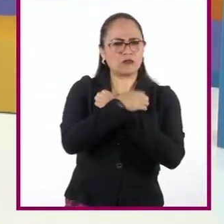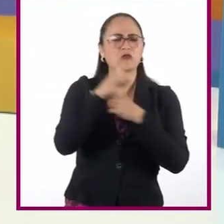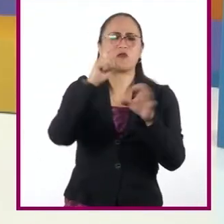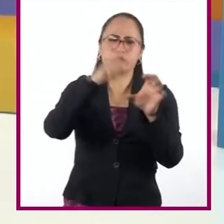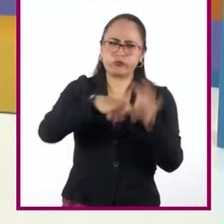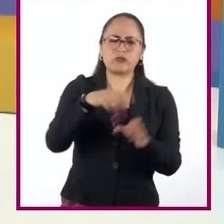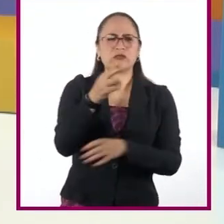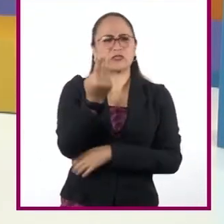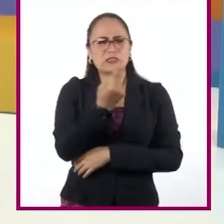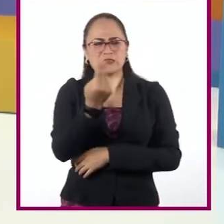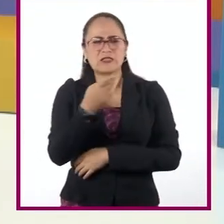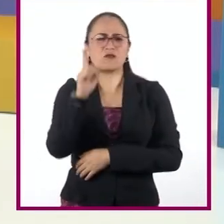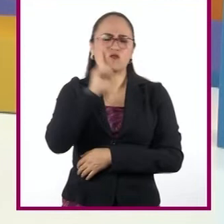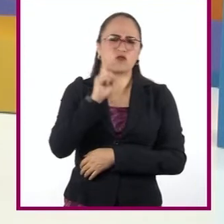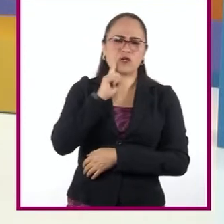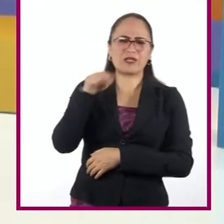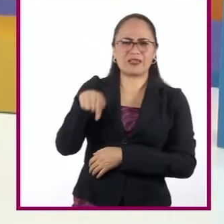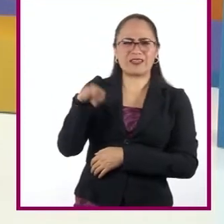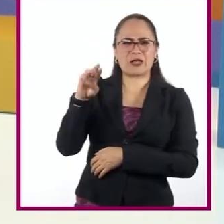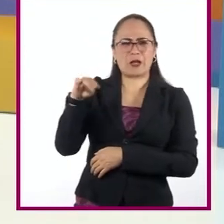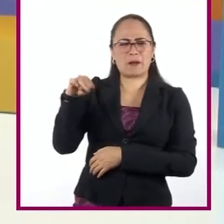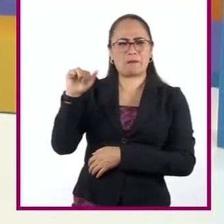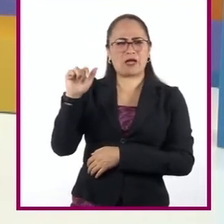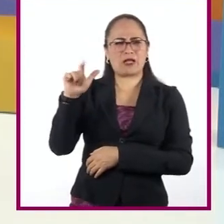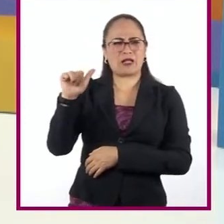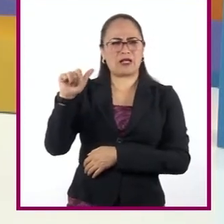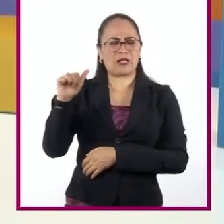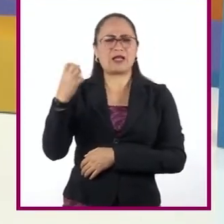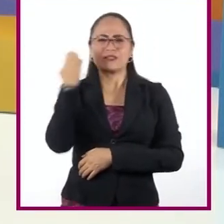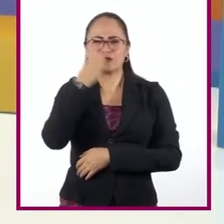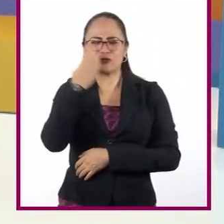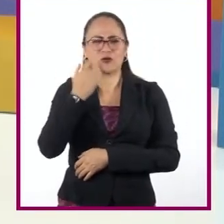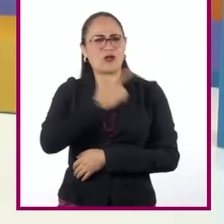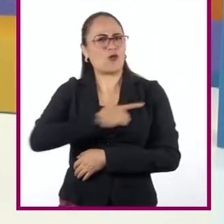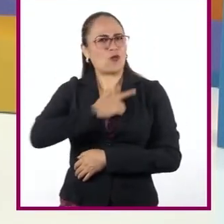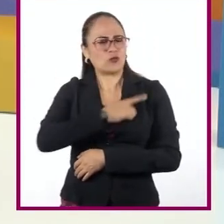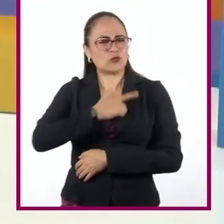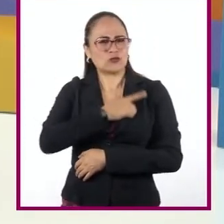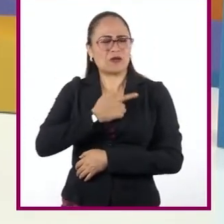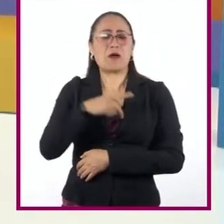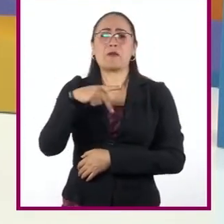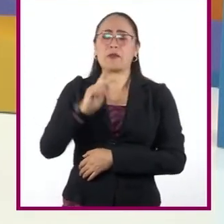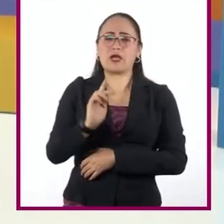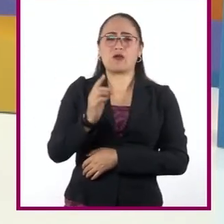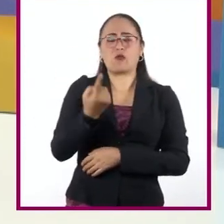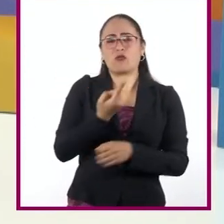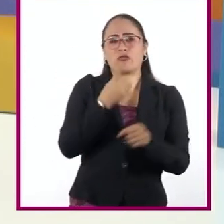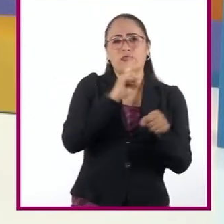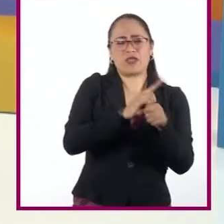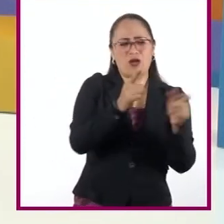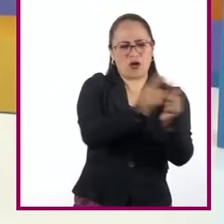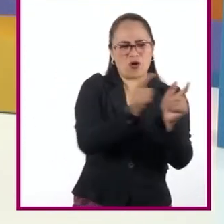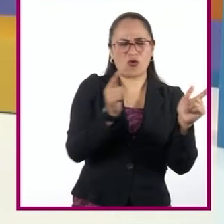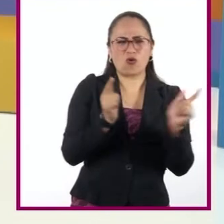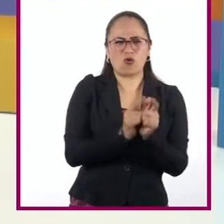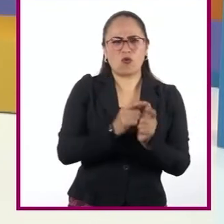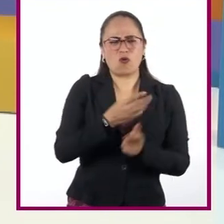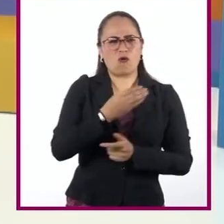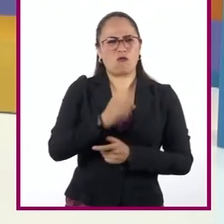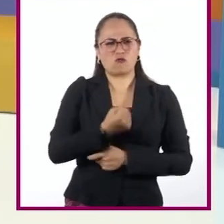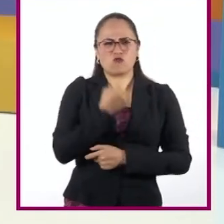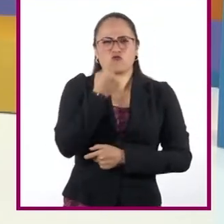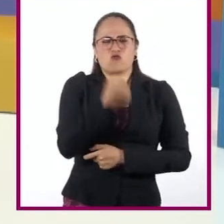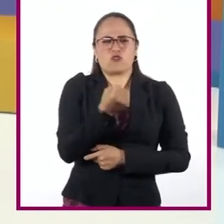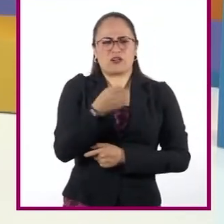Malala le gustaba asistir al colegio y aprender, pero un día un grupo de extremistas radicales, conocidos